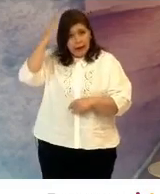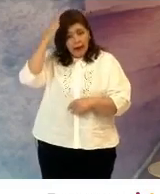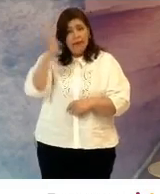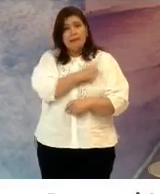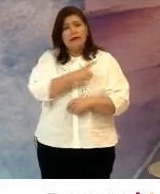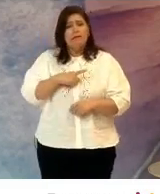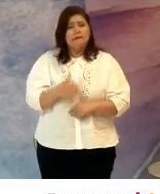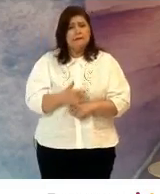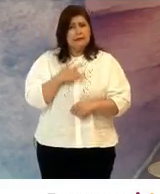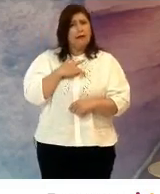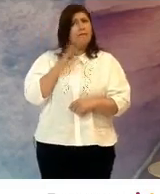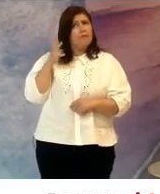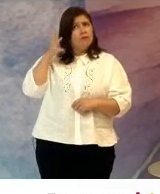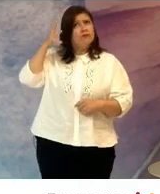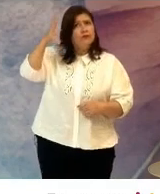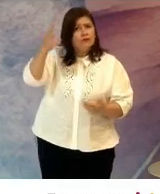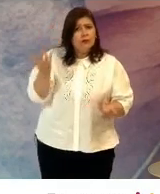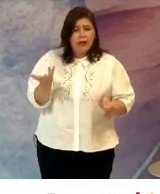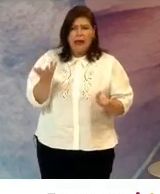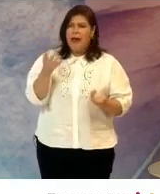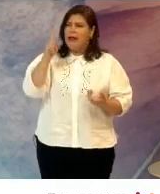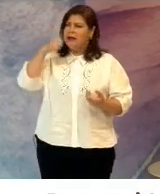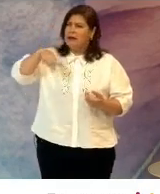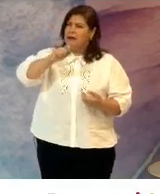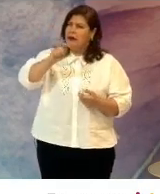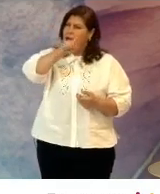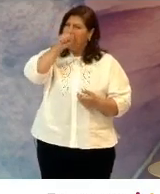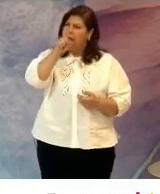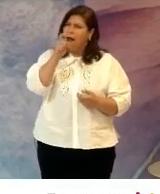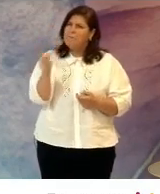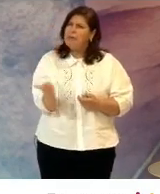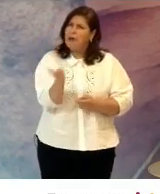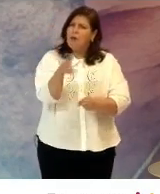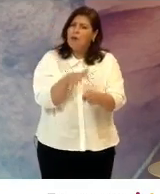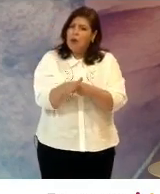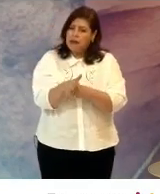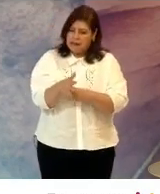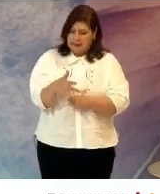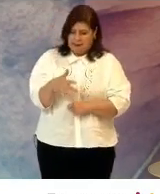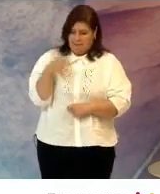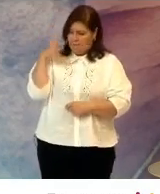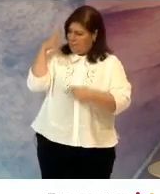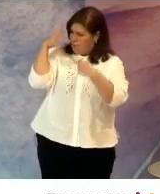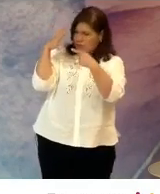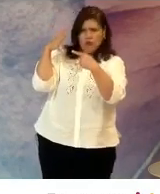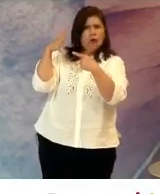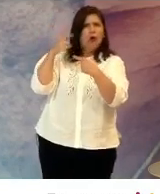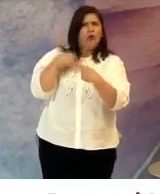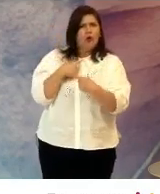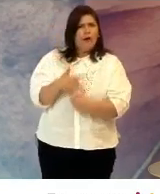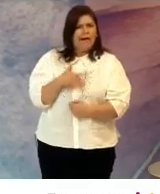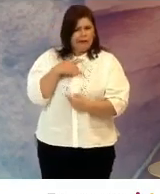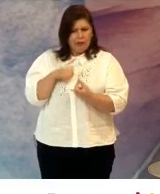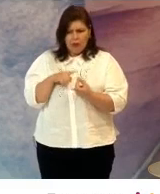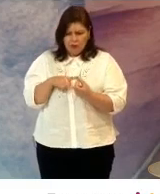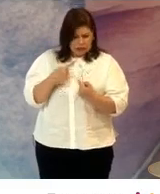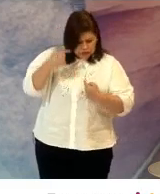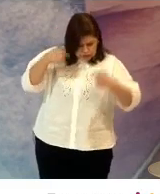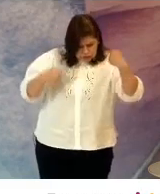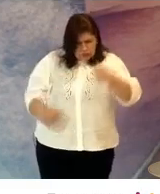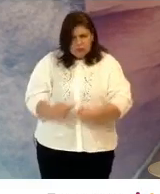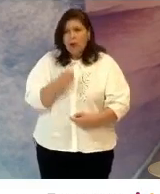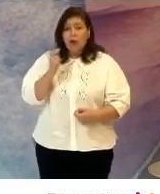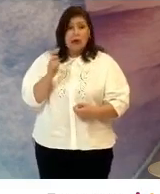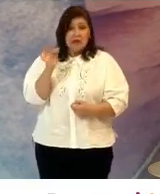el futuro. Entonces la pregunta aquí es, ¿dónde sientes el futuro? Porque si no lo sentimos, no